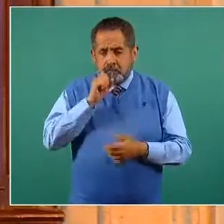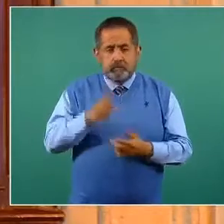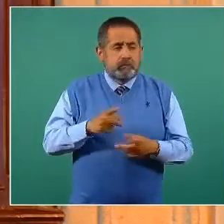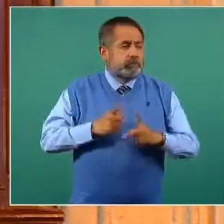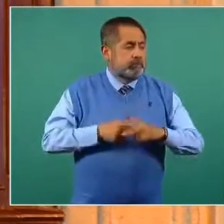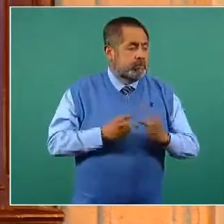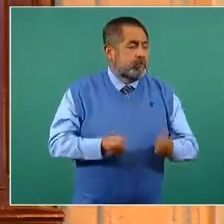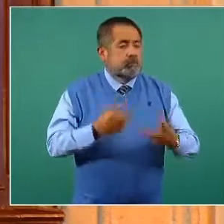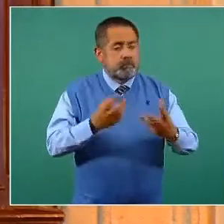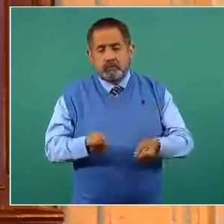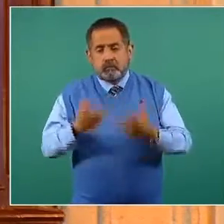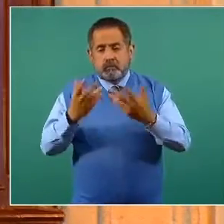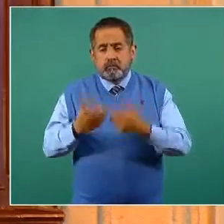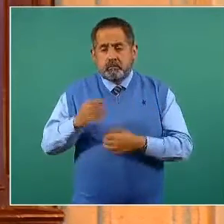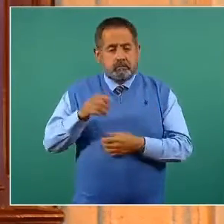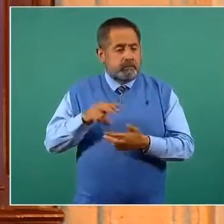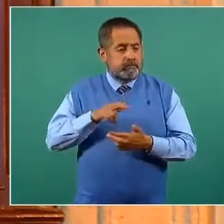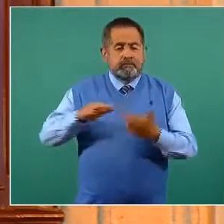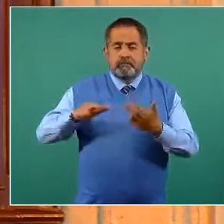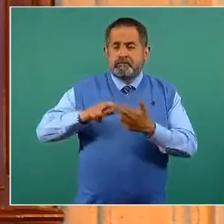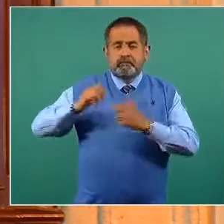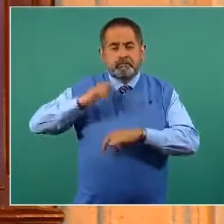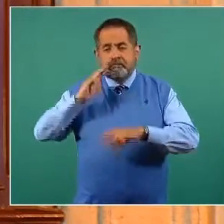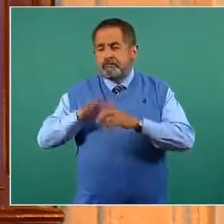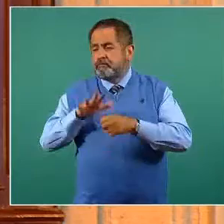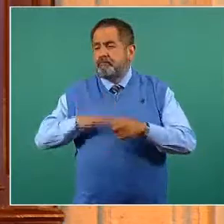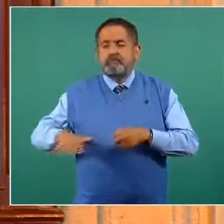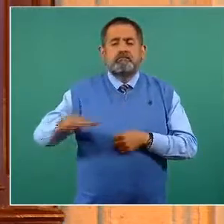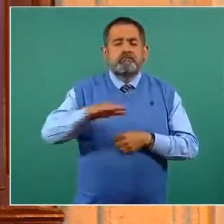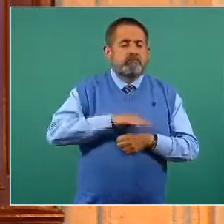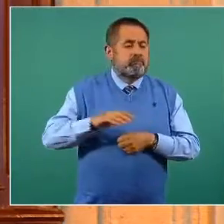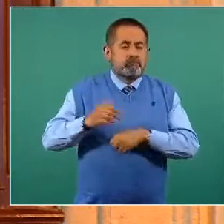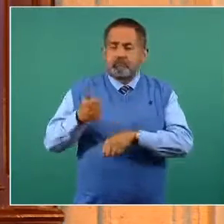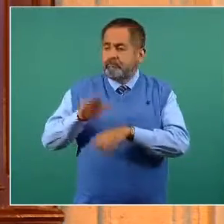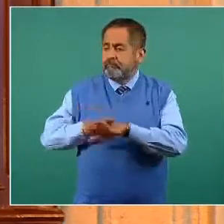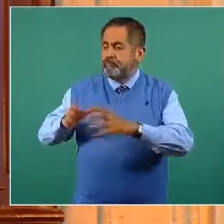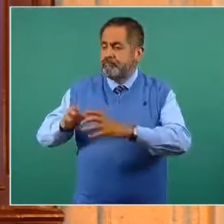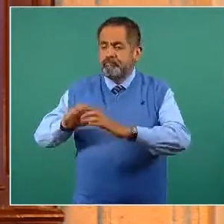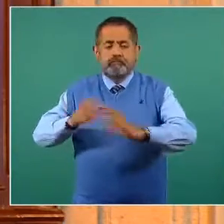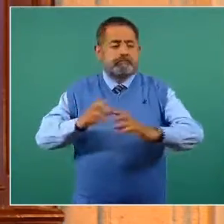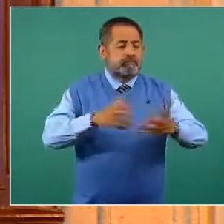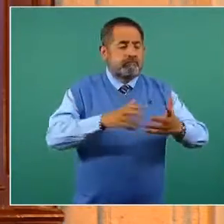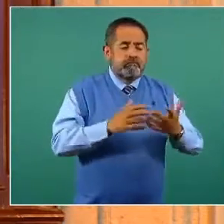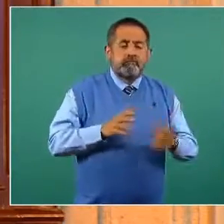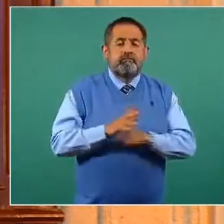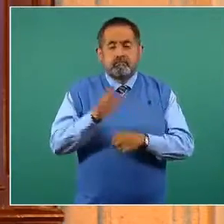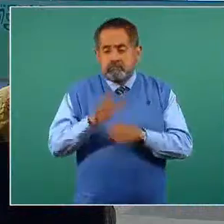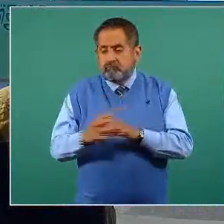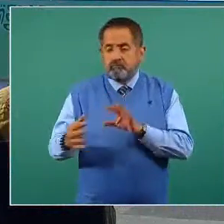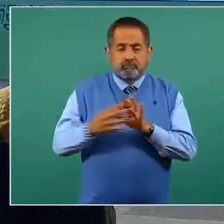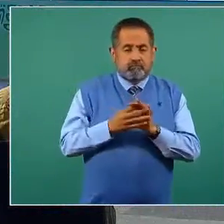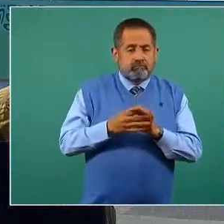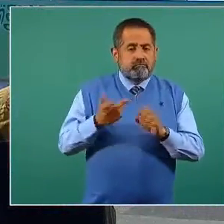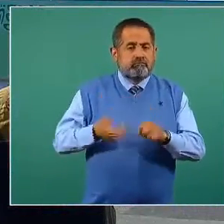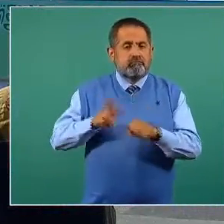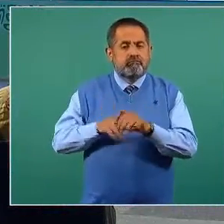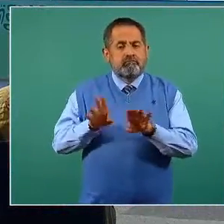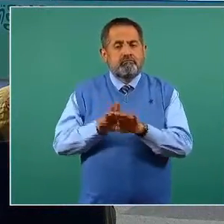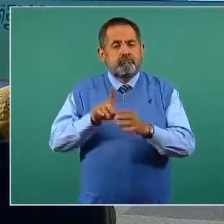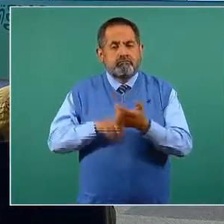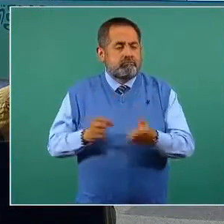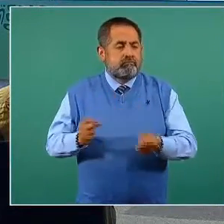muy importante, en los niveles jurisdiccionales, que son los niveles administrativos más cercanos a las unidades en sí que están notificando.